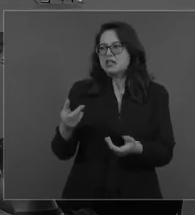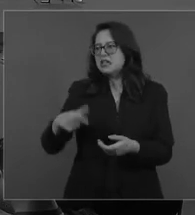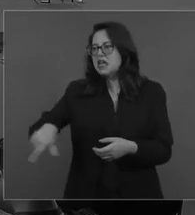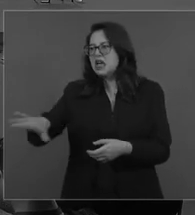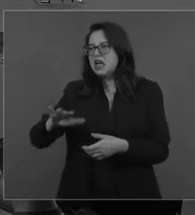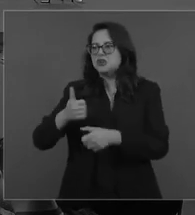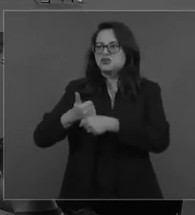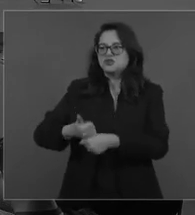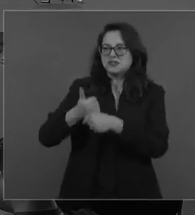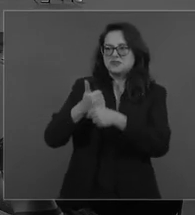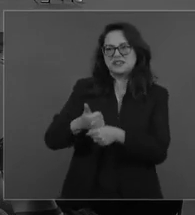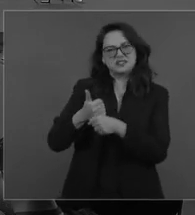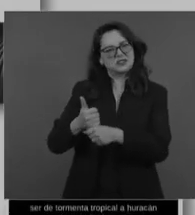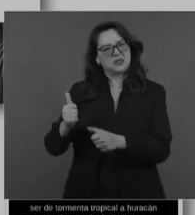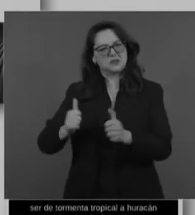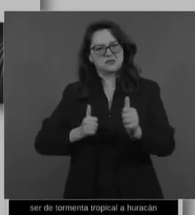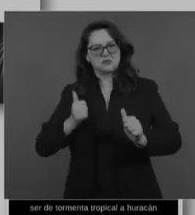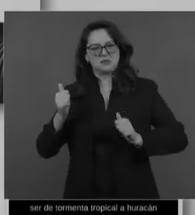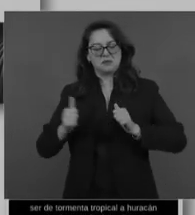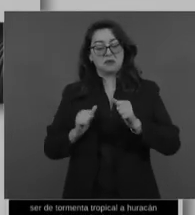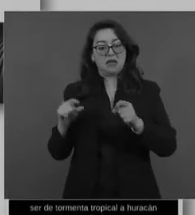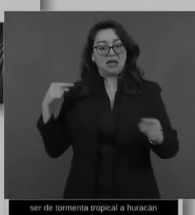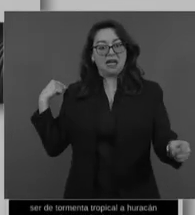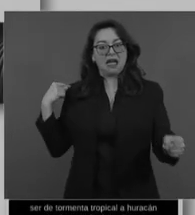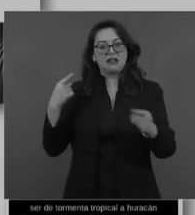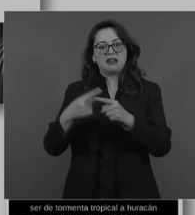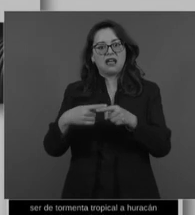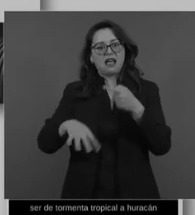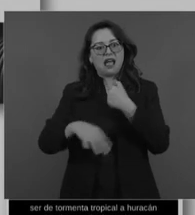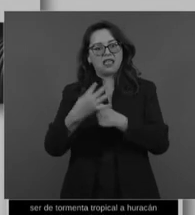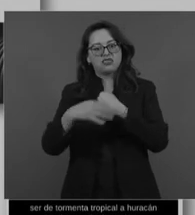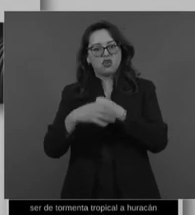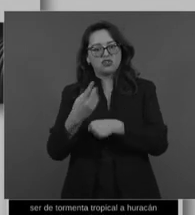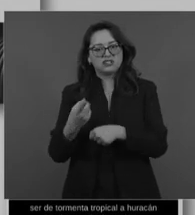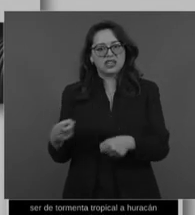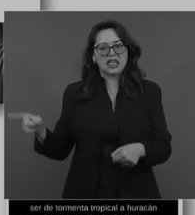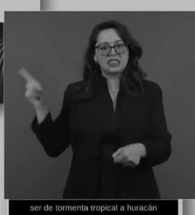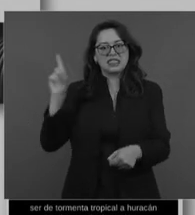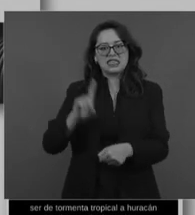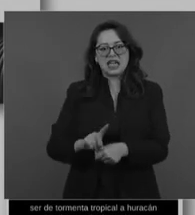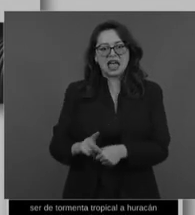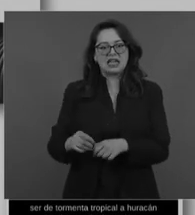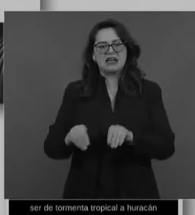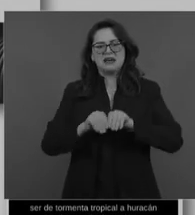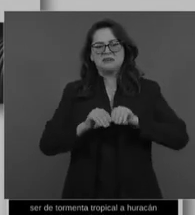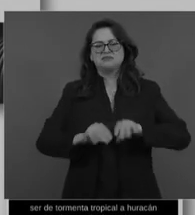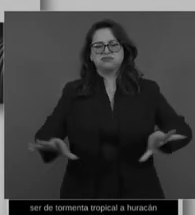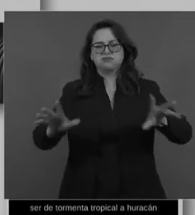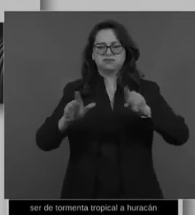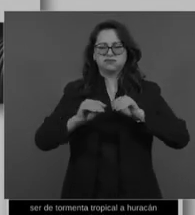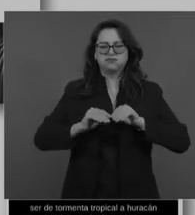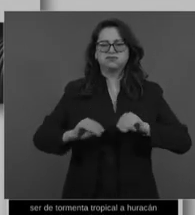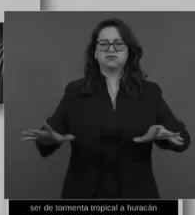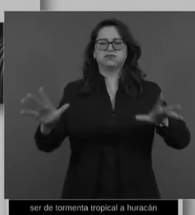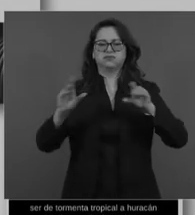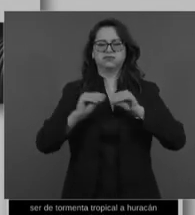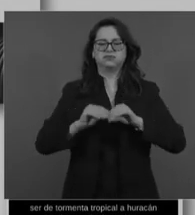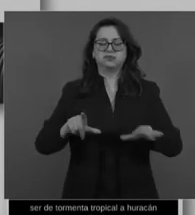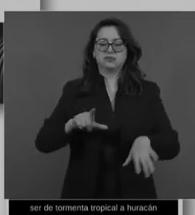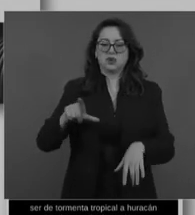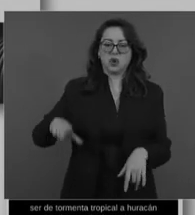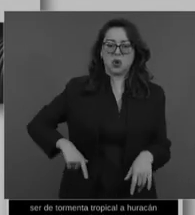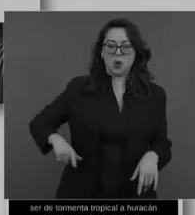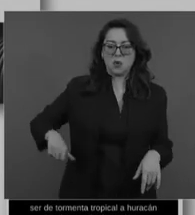pueblo de Guerrero. Por 14 días hemos visto en la mayoría de medios de comunicación una campaña intensa contra el